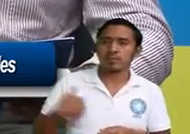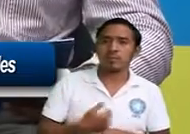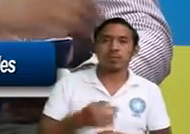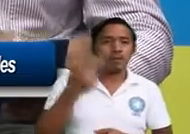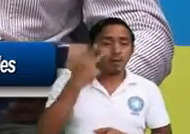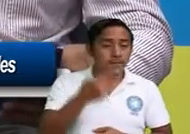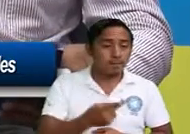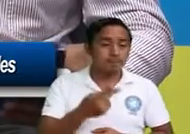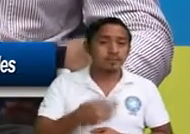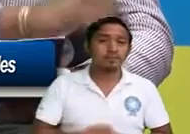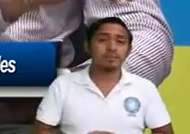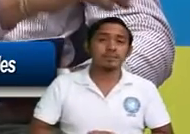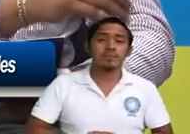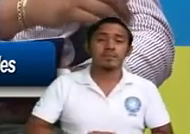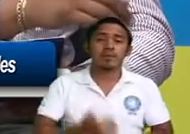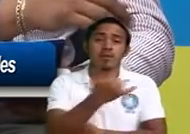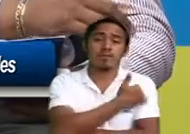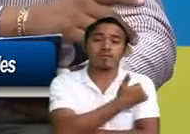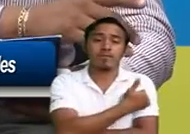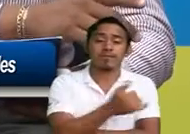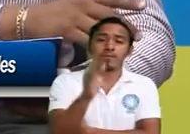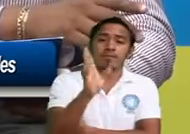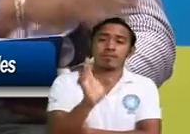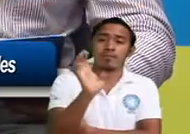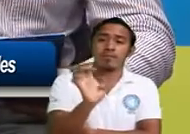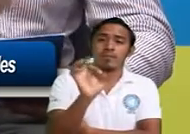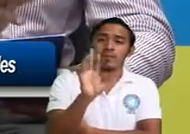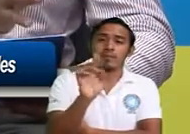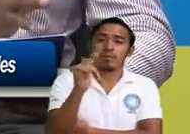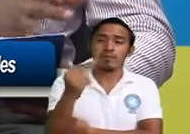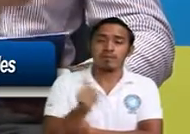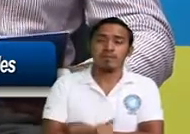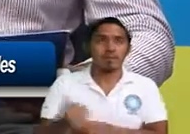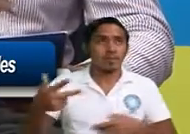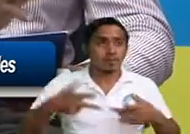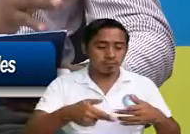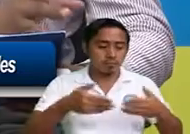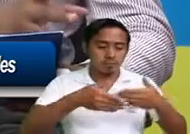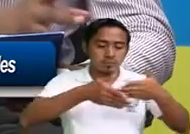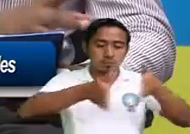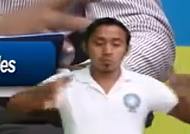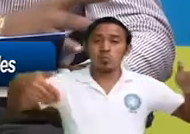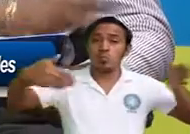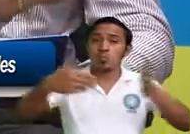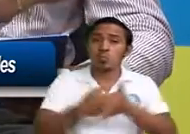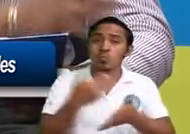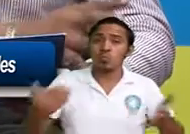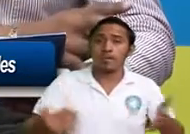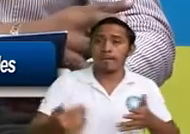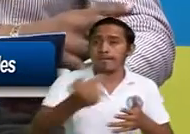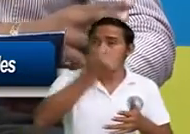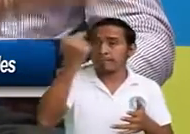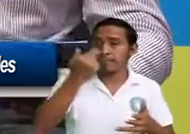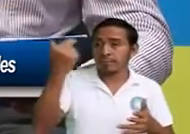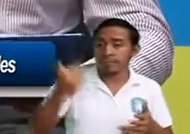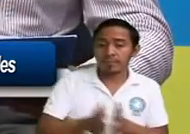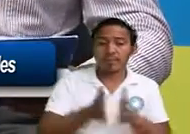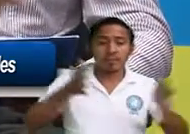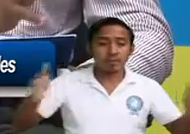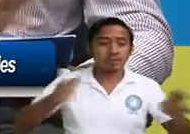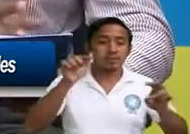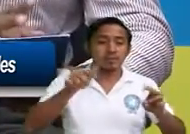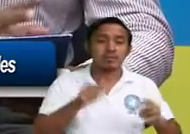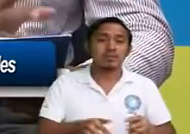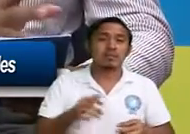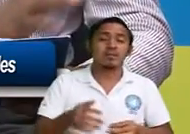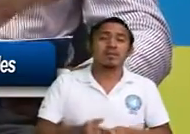que recalcar que el Hospital Berta Calderón inauguró una nueva área de consulta externa, y en esta